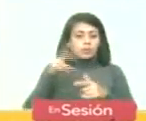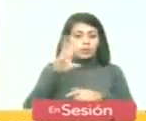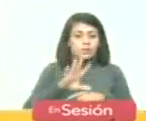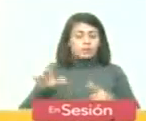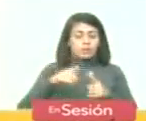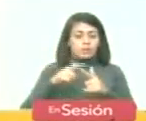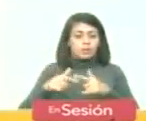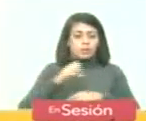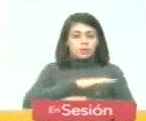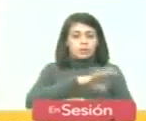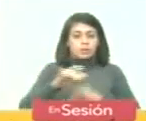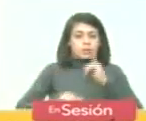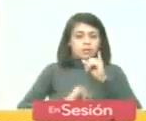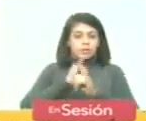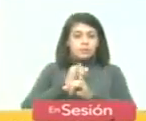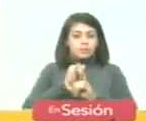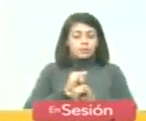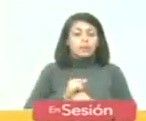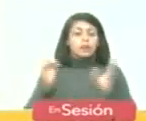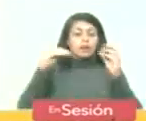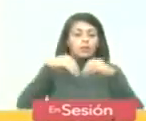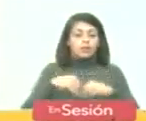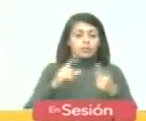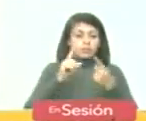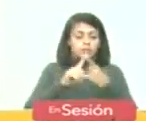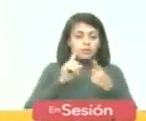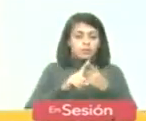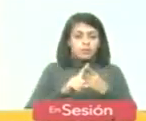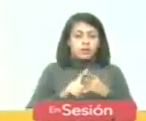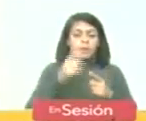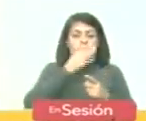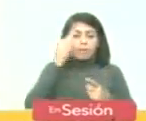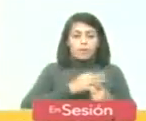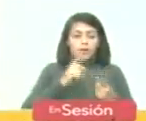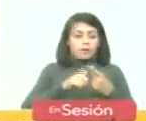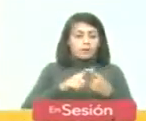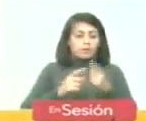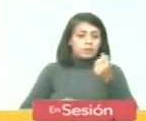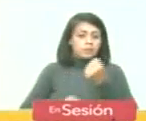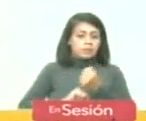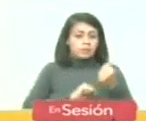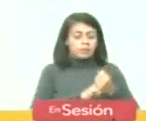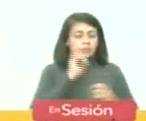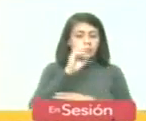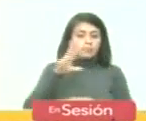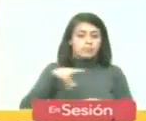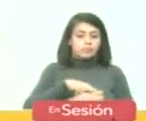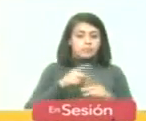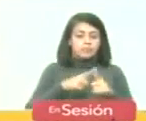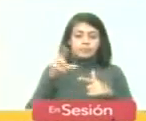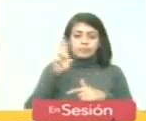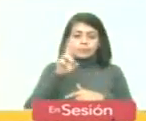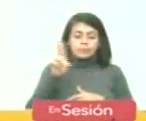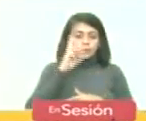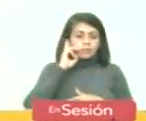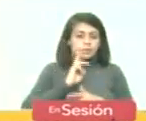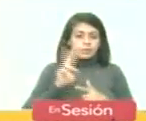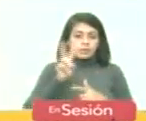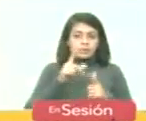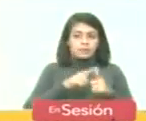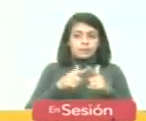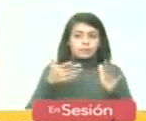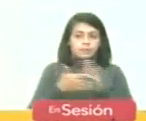en el campo internacional. Acuerda, primero, ratificar el respaldo a la Asamblea Nacional de la República Bolivariana de